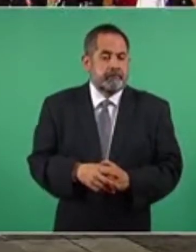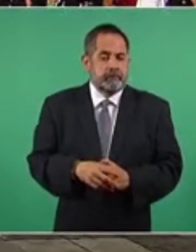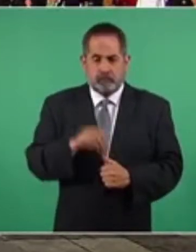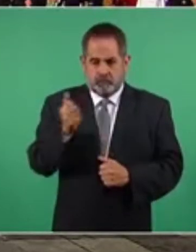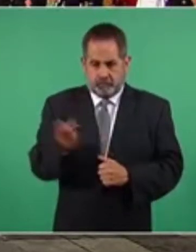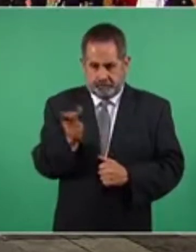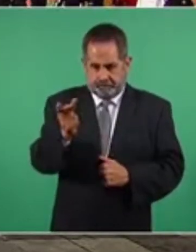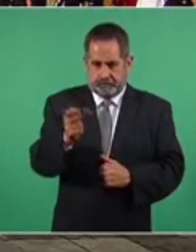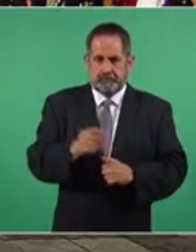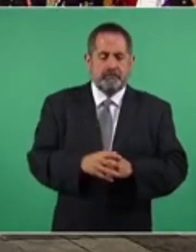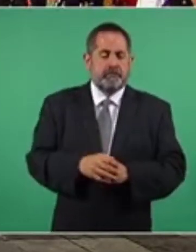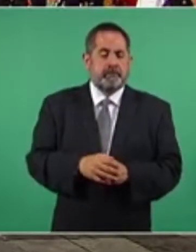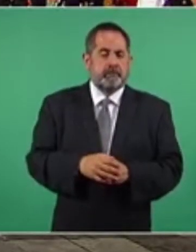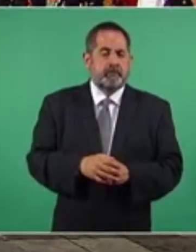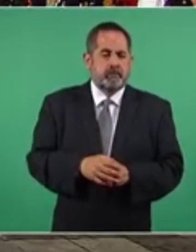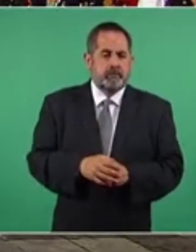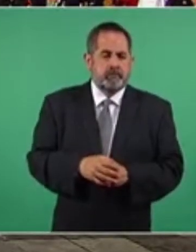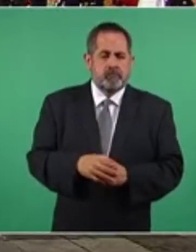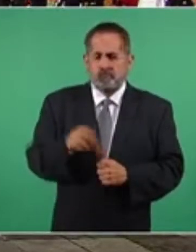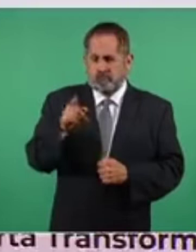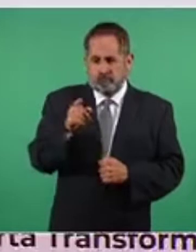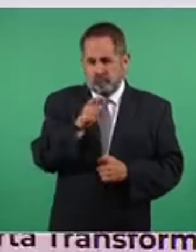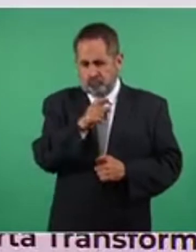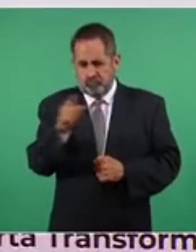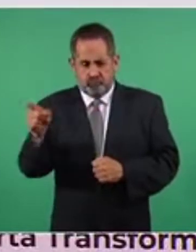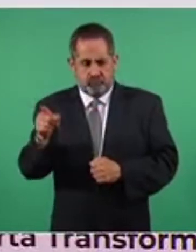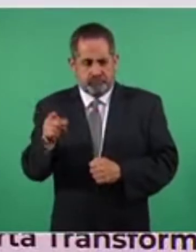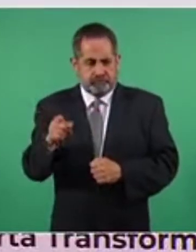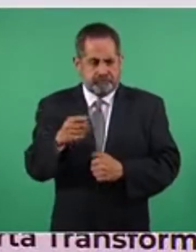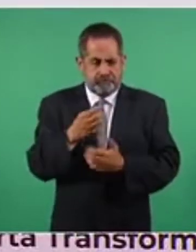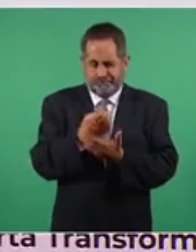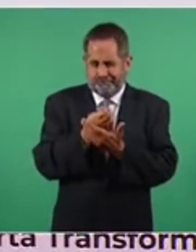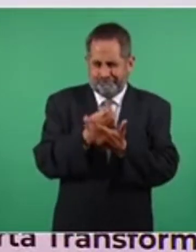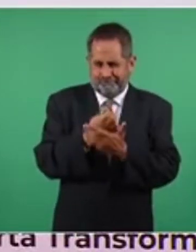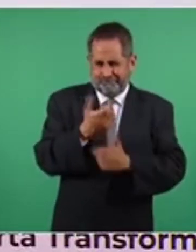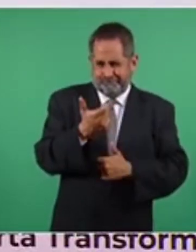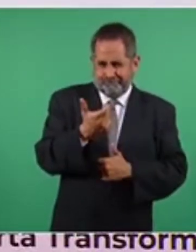Otra, ¿cómo cree que será su situación económica